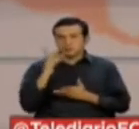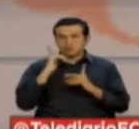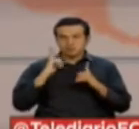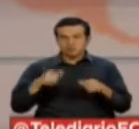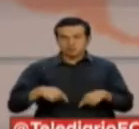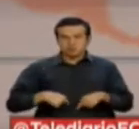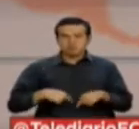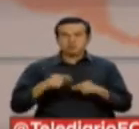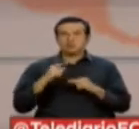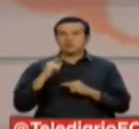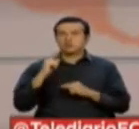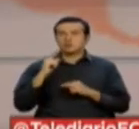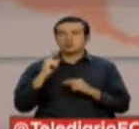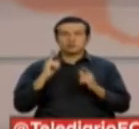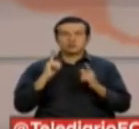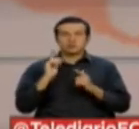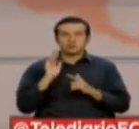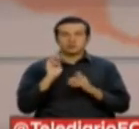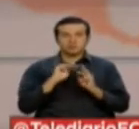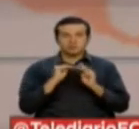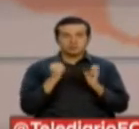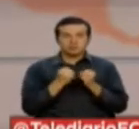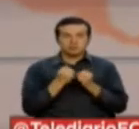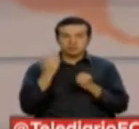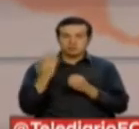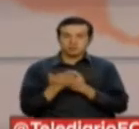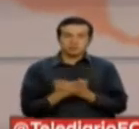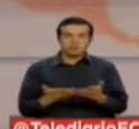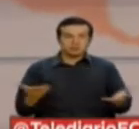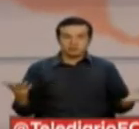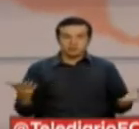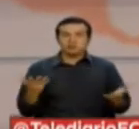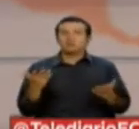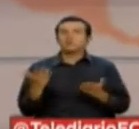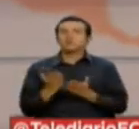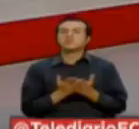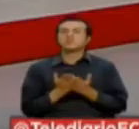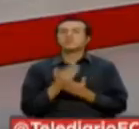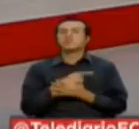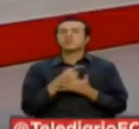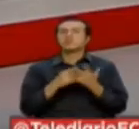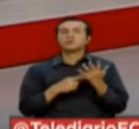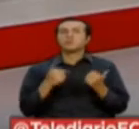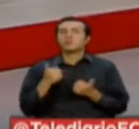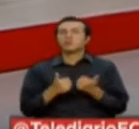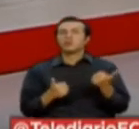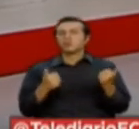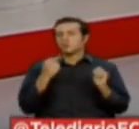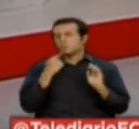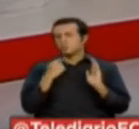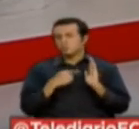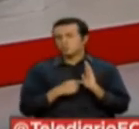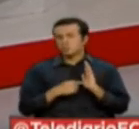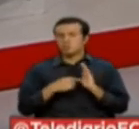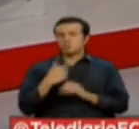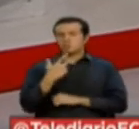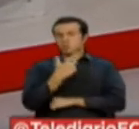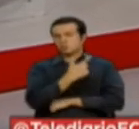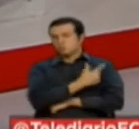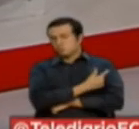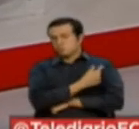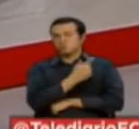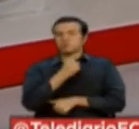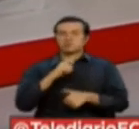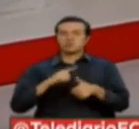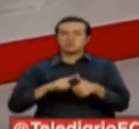como del MIES de manera directa. Todo ¿qué prestaciones esto, son? Ya, esas? Las prestaciones son, por ejemplo, de la vacunación